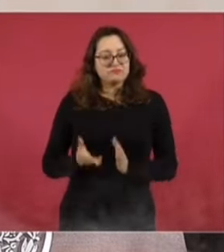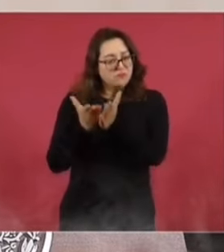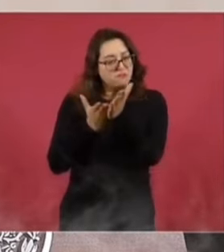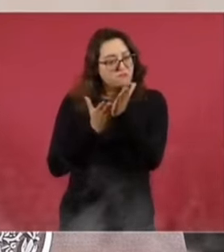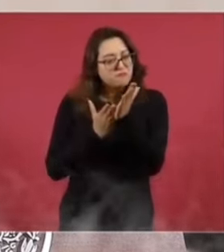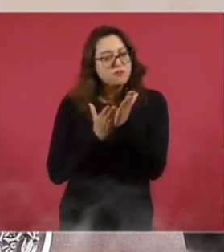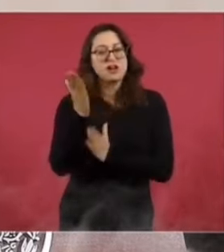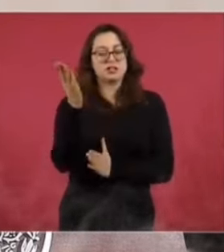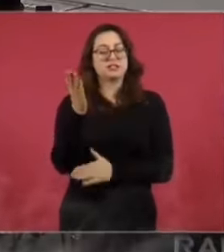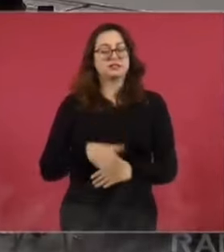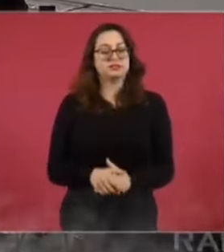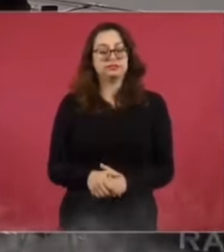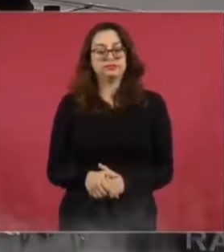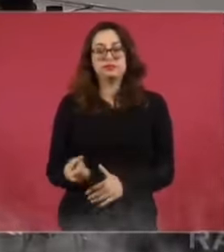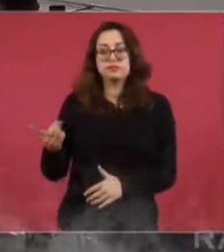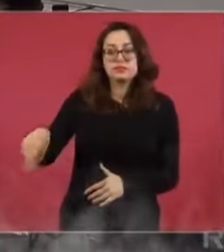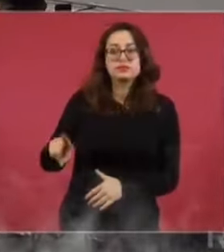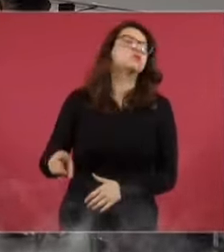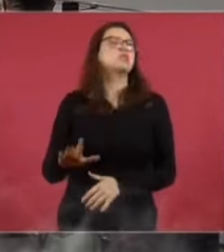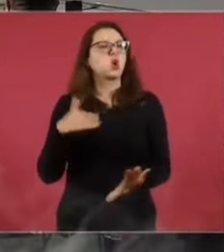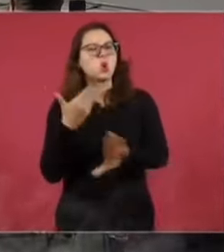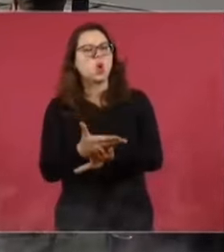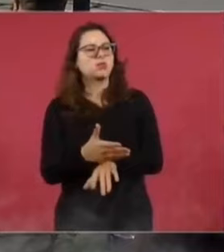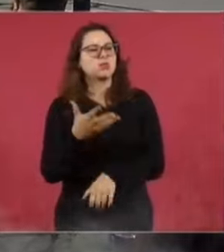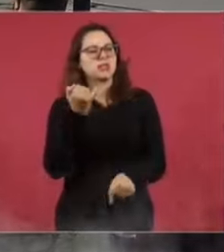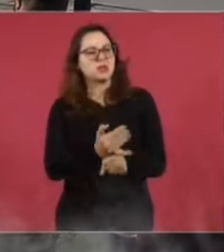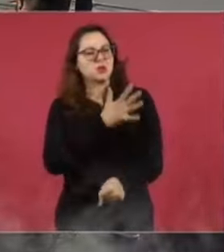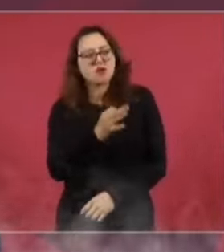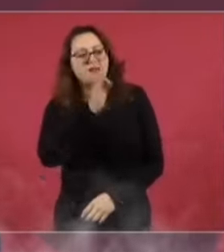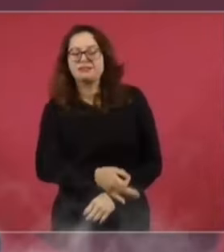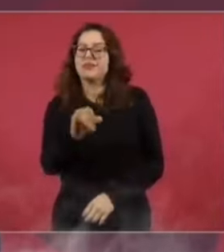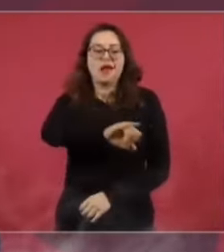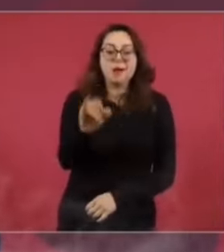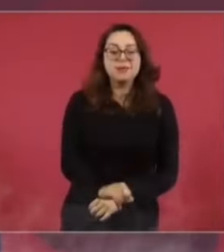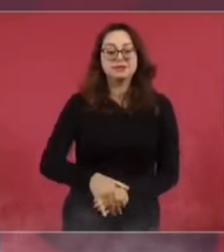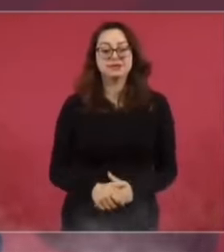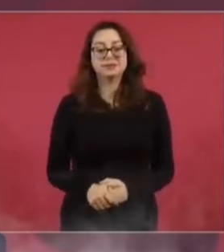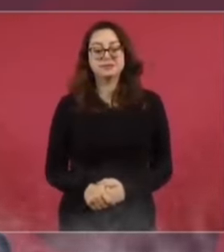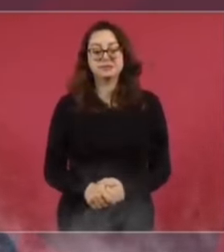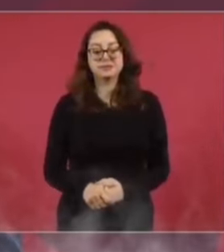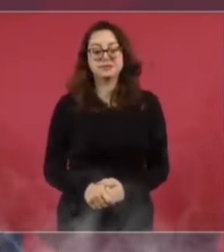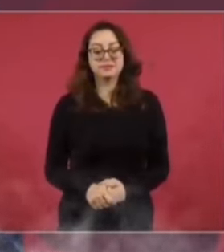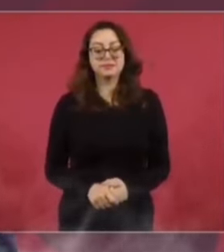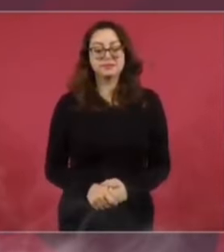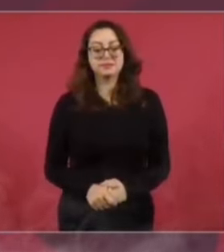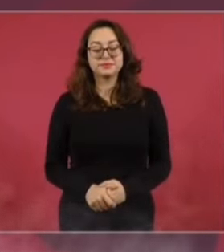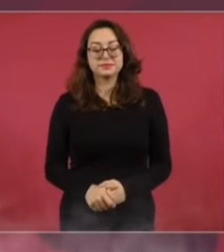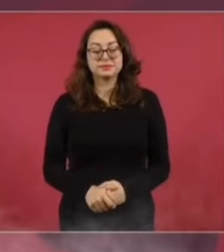incapaces de cometer una injusticia, incorruptibles. Además,